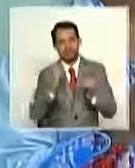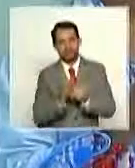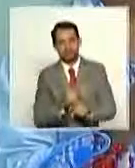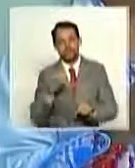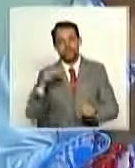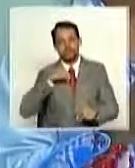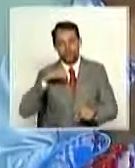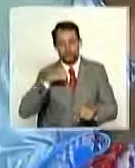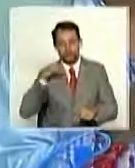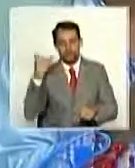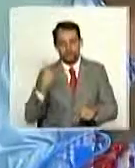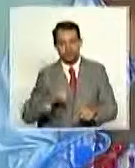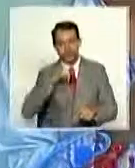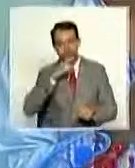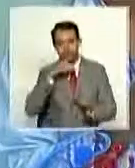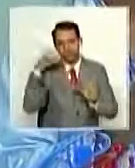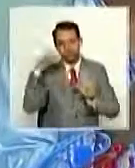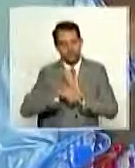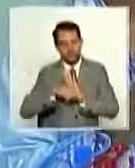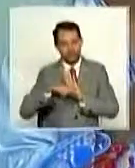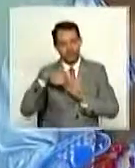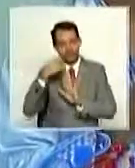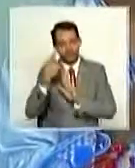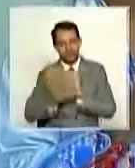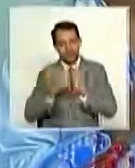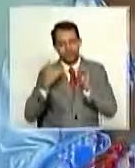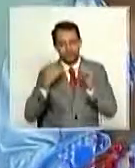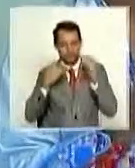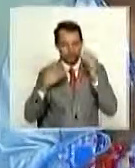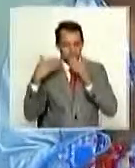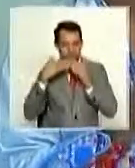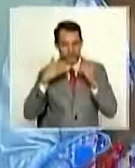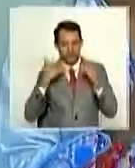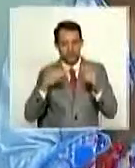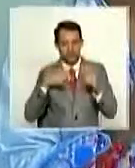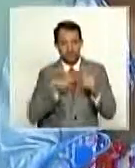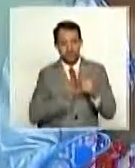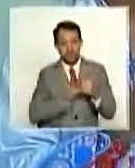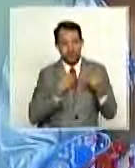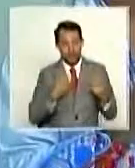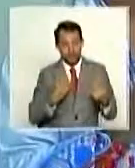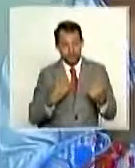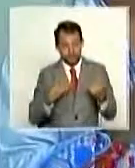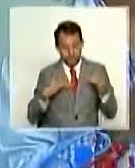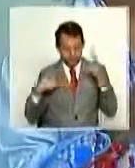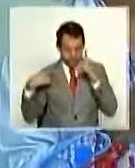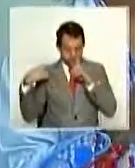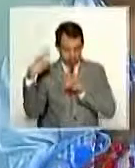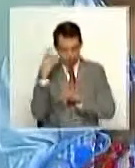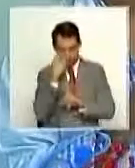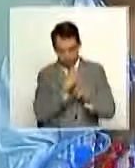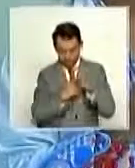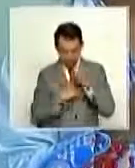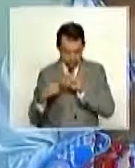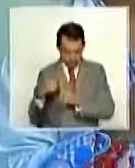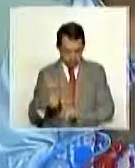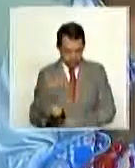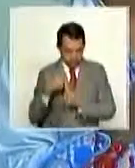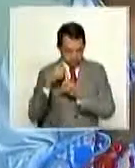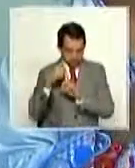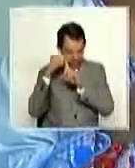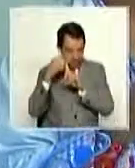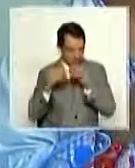tener un espectro mucho más amplio para hacer su diagnóstico. Nosotros nos hemos